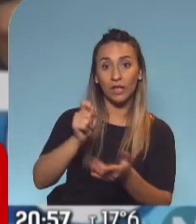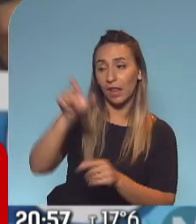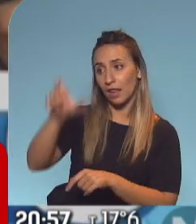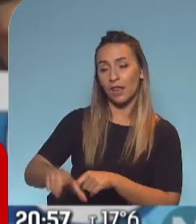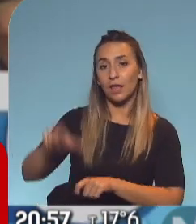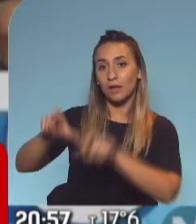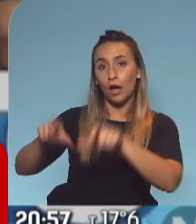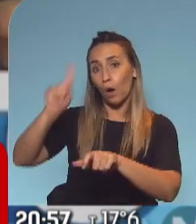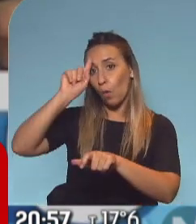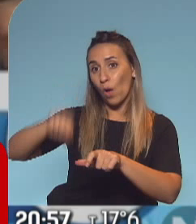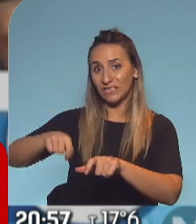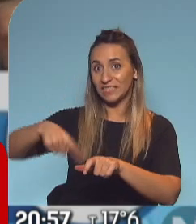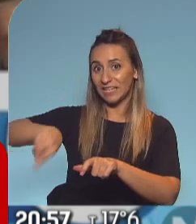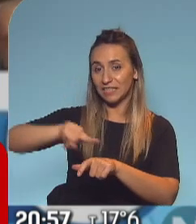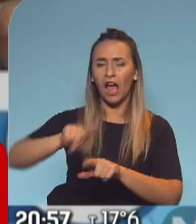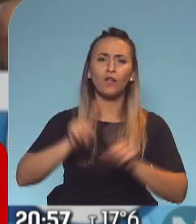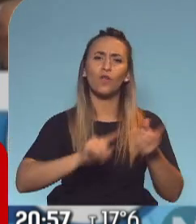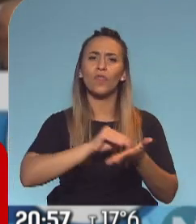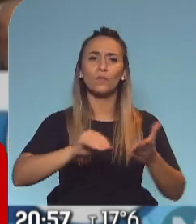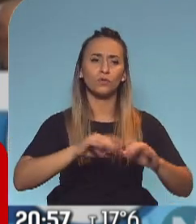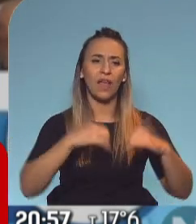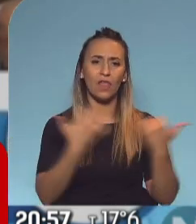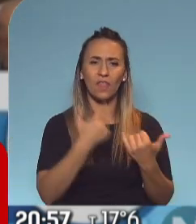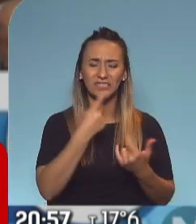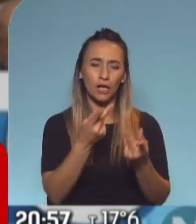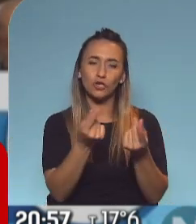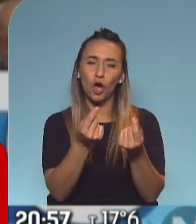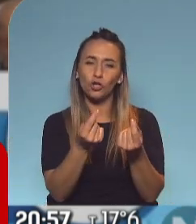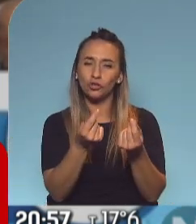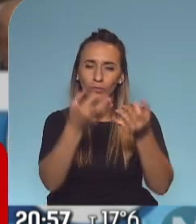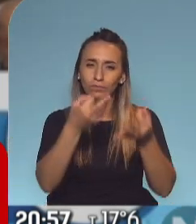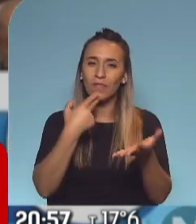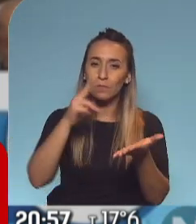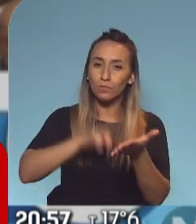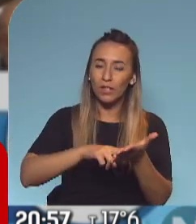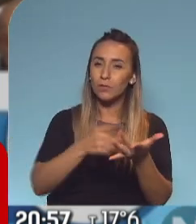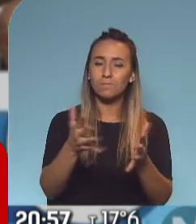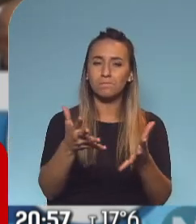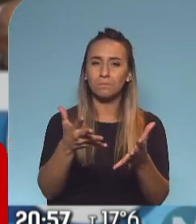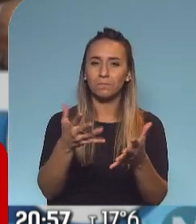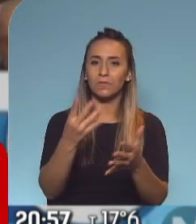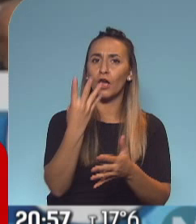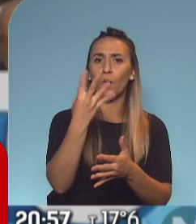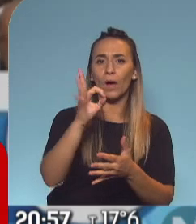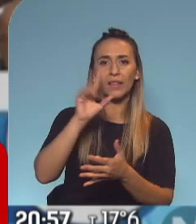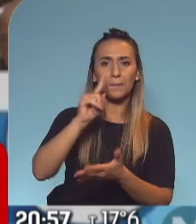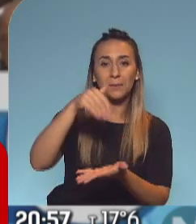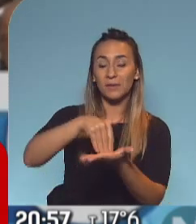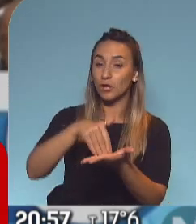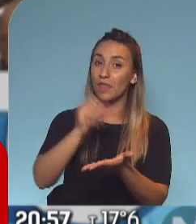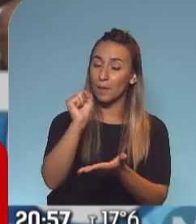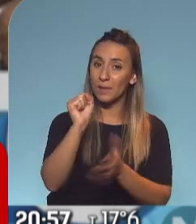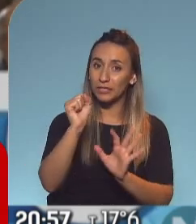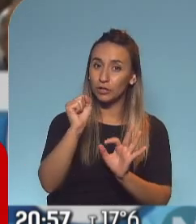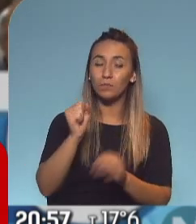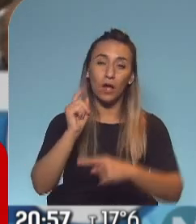según los cálculos que hacen en la cámara diputados el costo fiscal de esta modificación de impuestos de ganancias sería de 40 mil millones de pesos a es